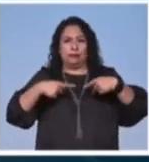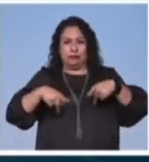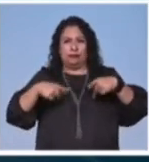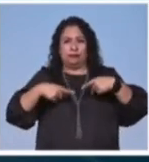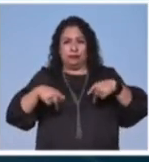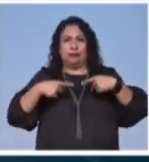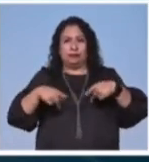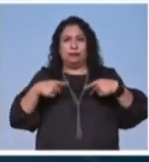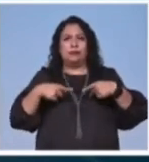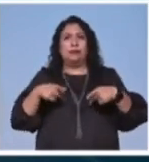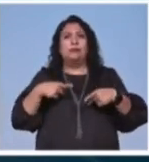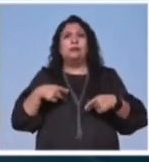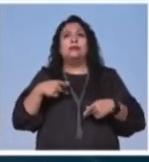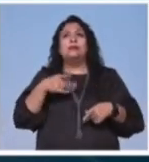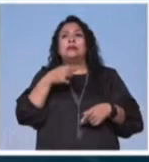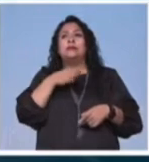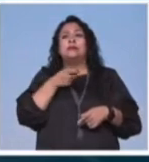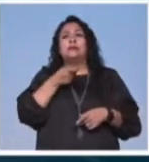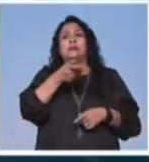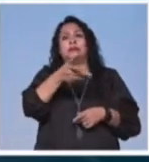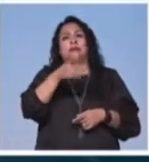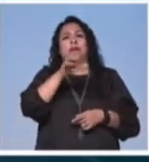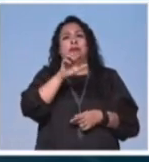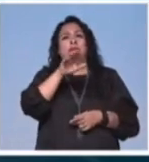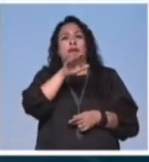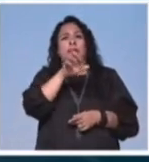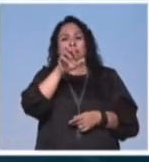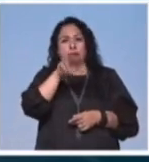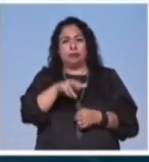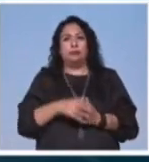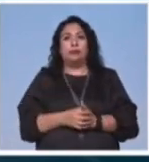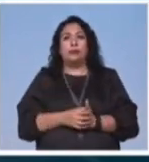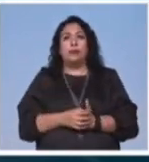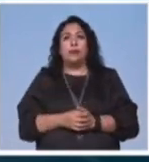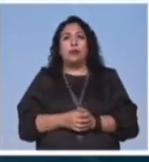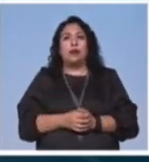que les llamaron cimarrones, cimarronas. ¿Y de noche?